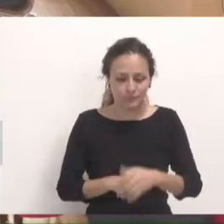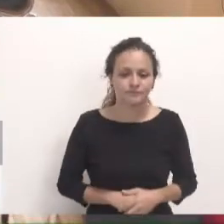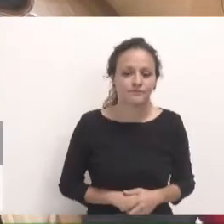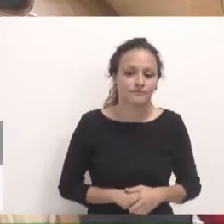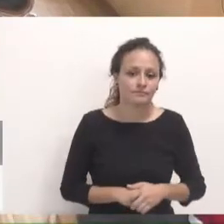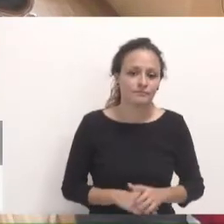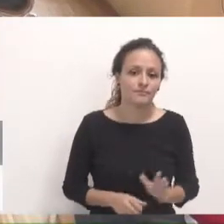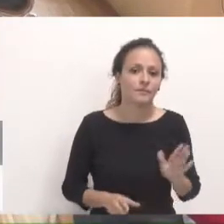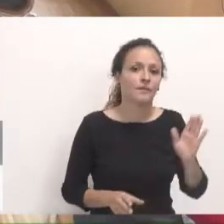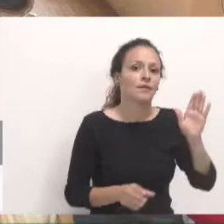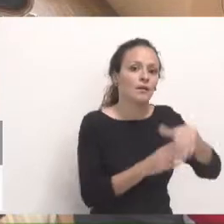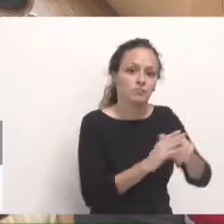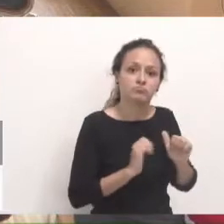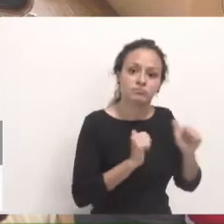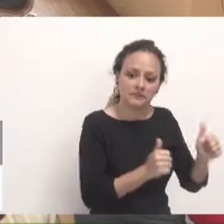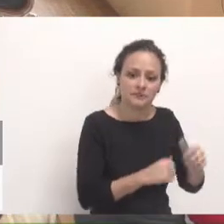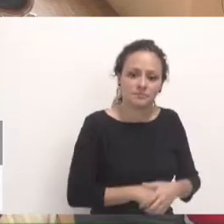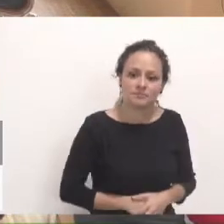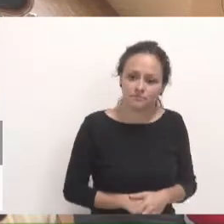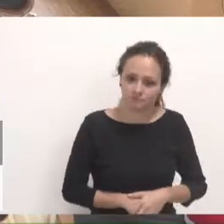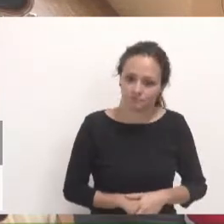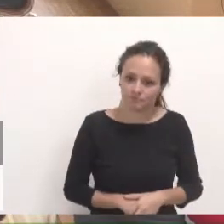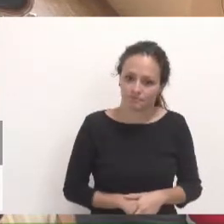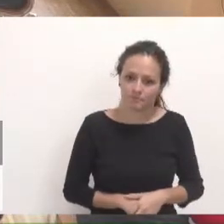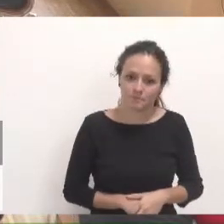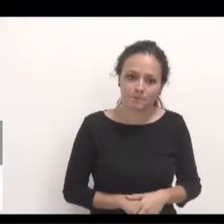Comienza la votación.